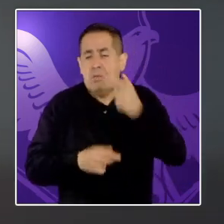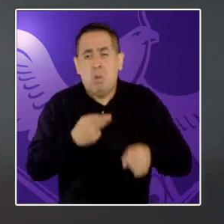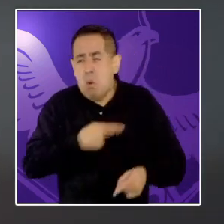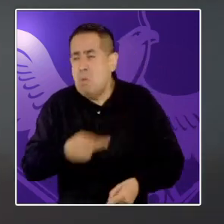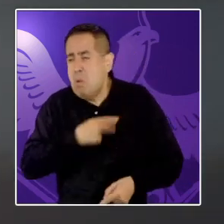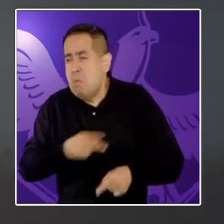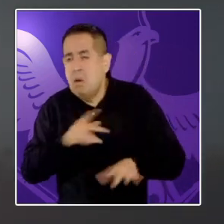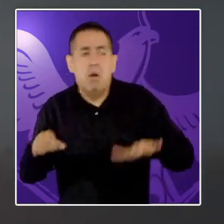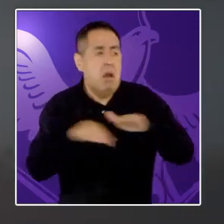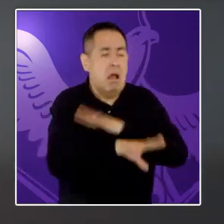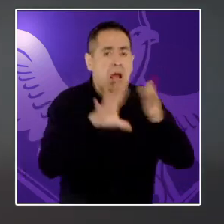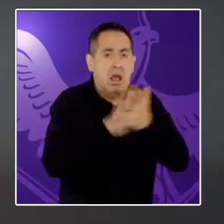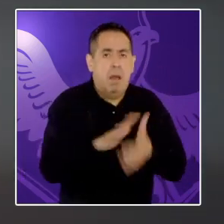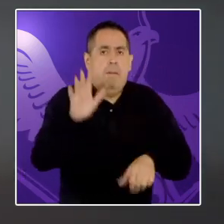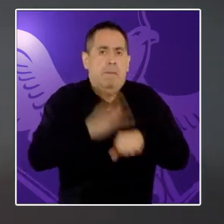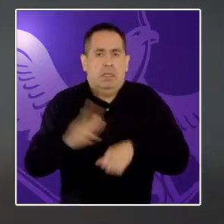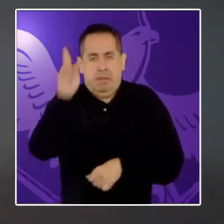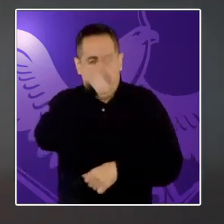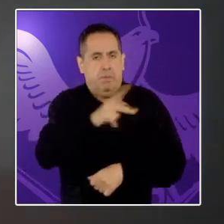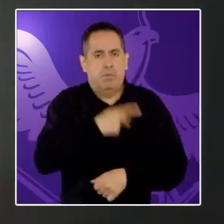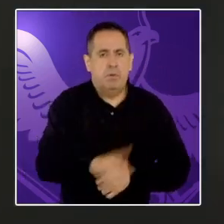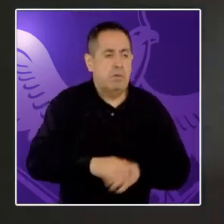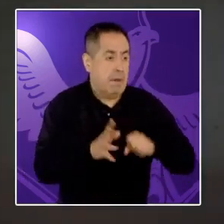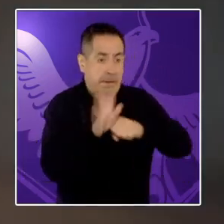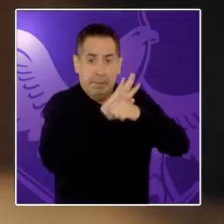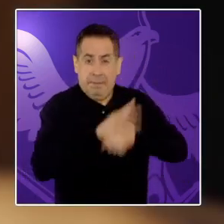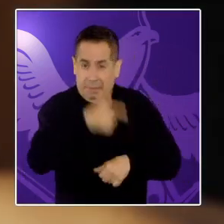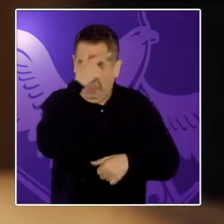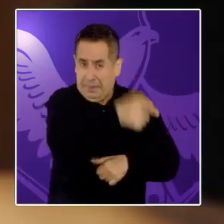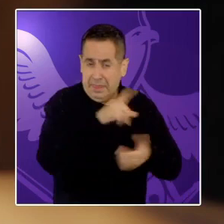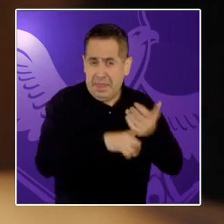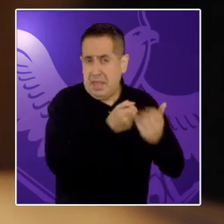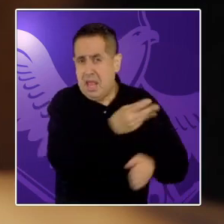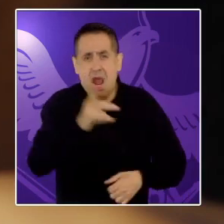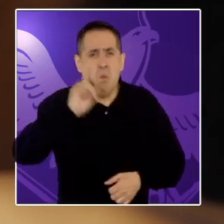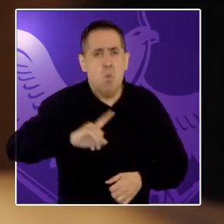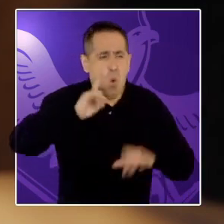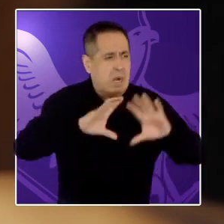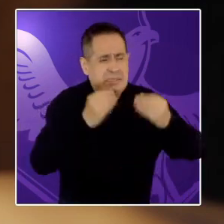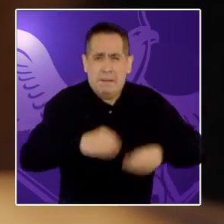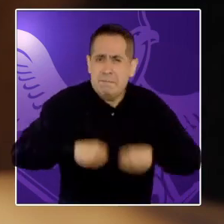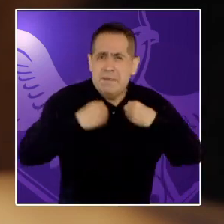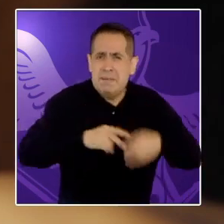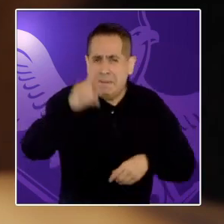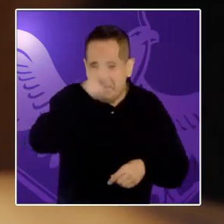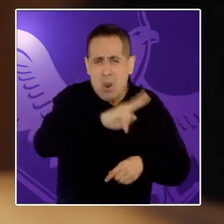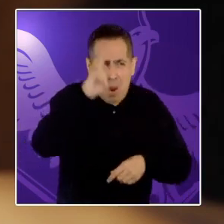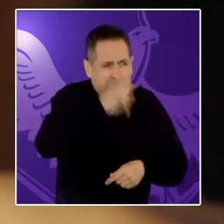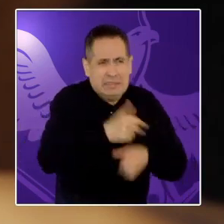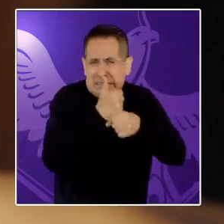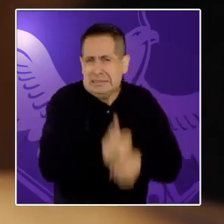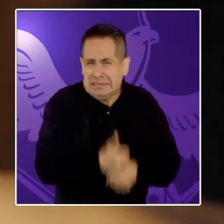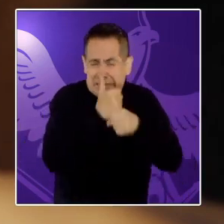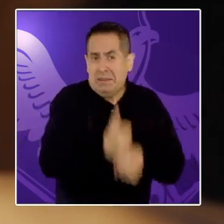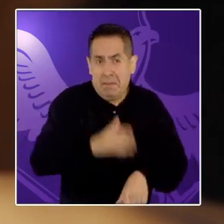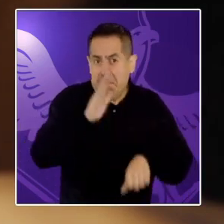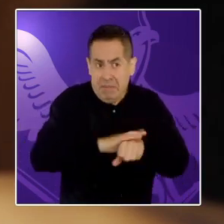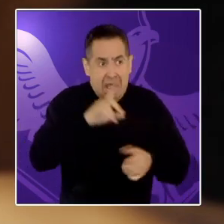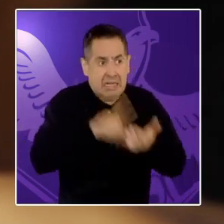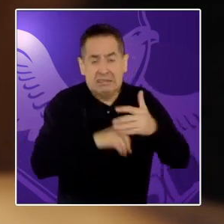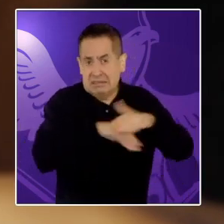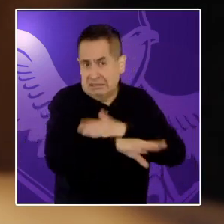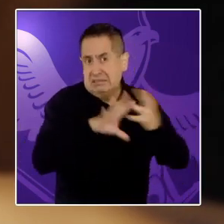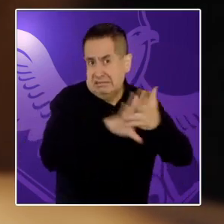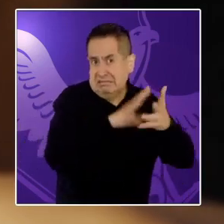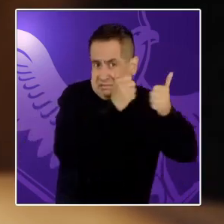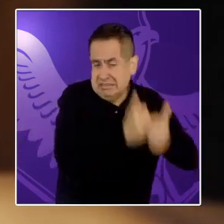la trasladan a las prisiones. La epidemia ha profundizado las condiciones precarias en las que viven muchas mujeres privadas de la libertad